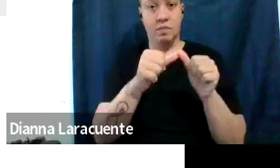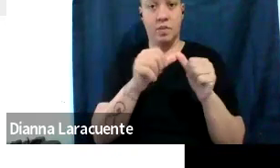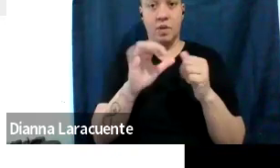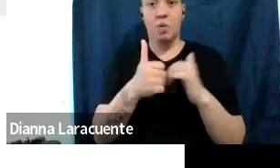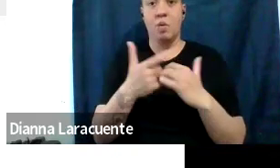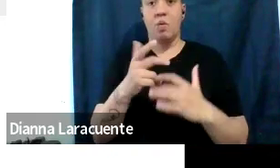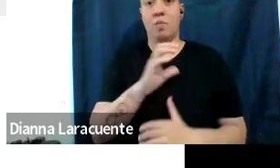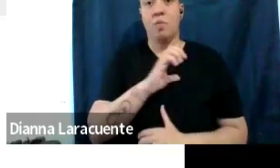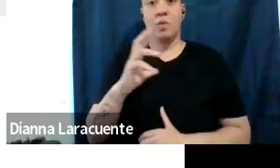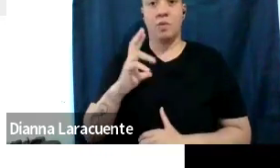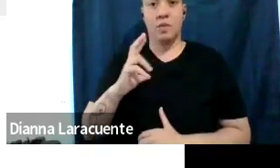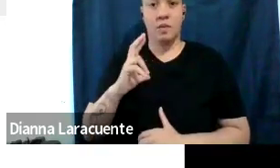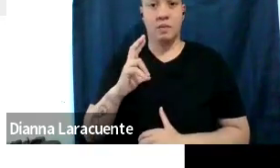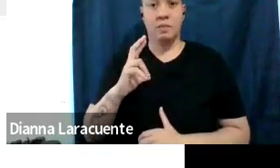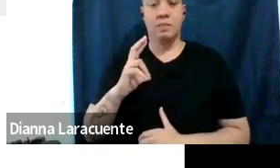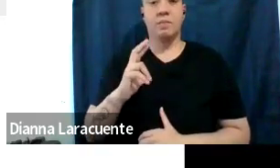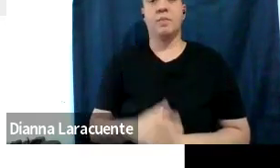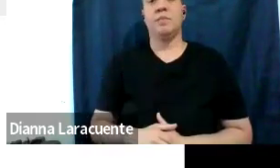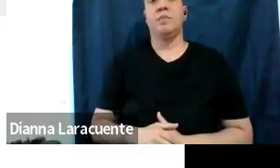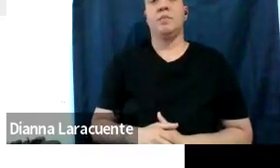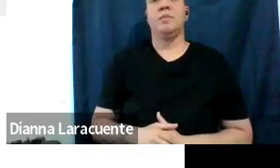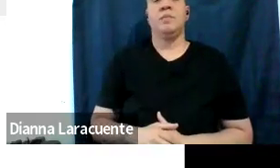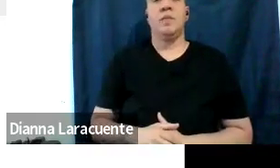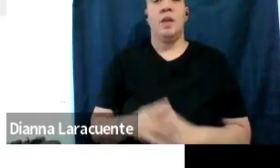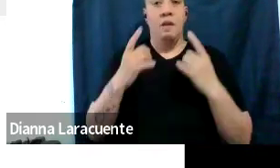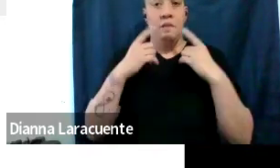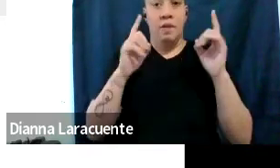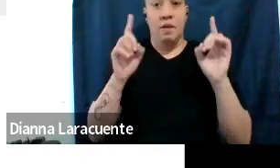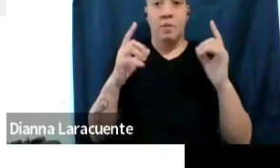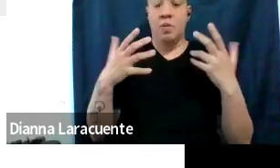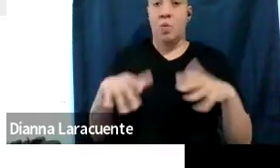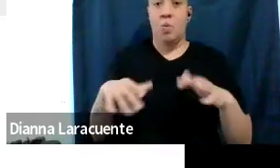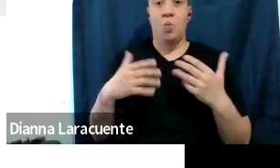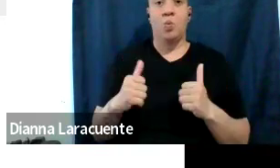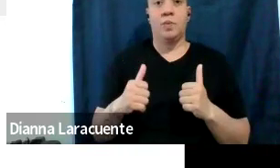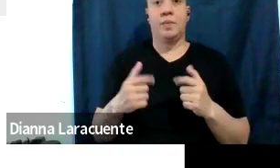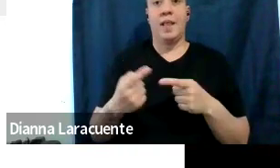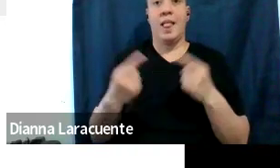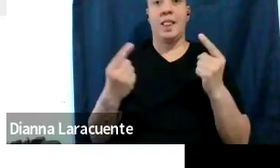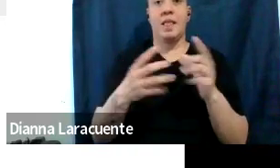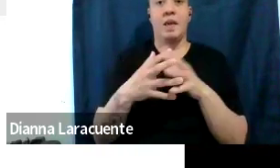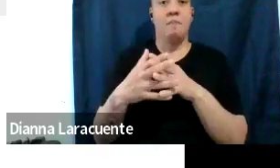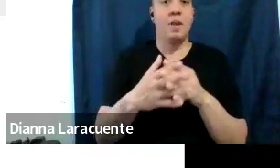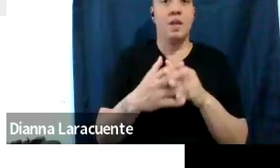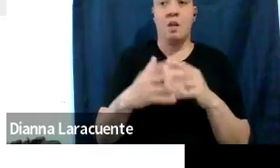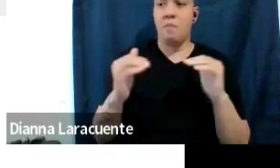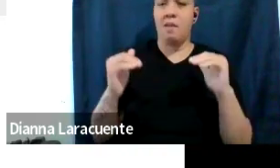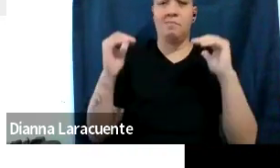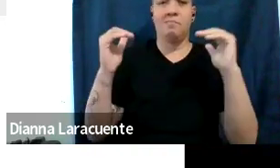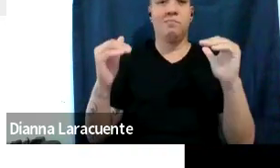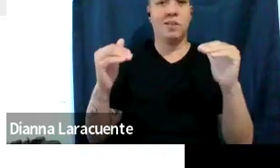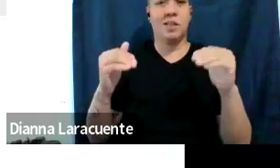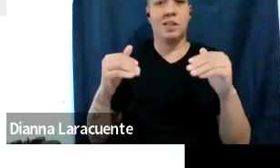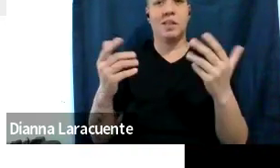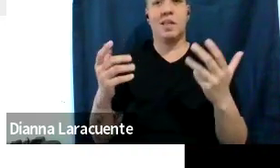comisionado residente, tenía fama de ser, olvídate, el antiamericano más grande, que se iba a comer los